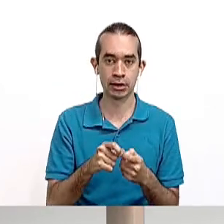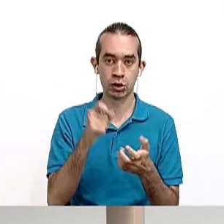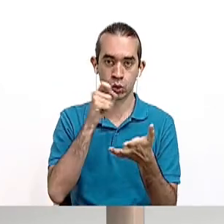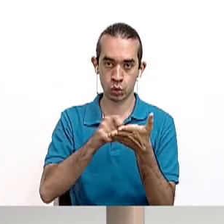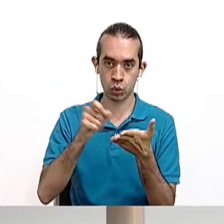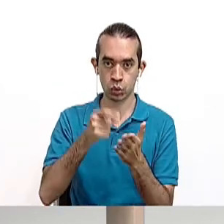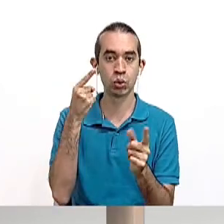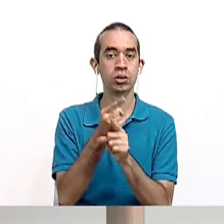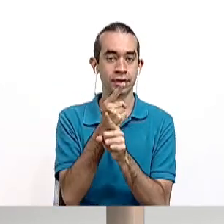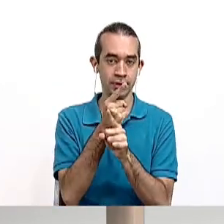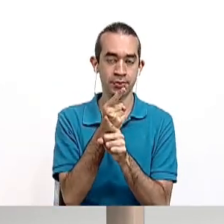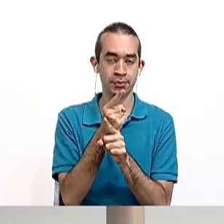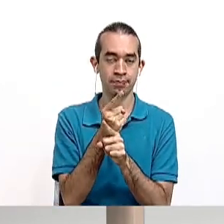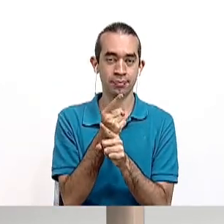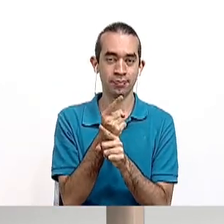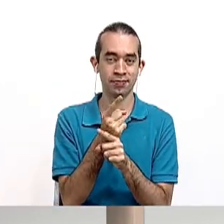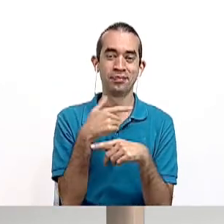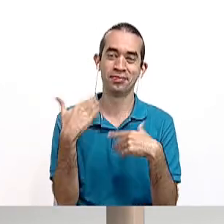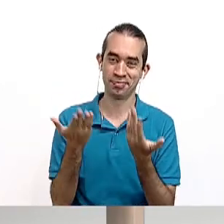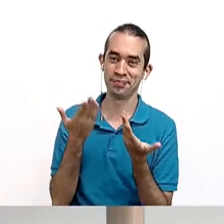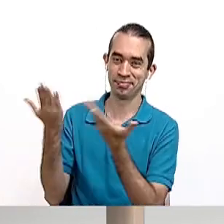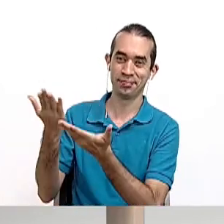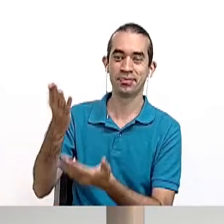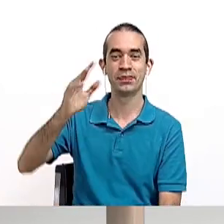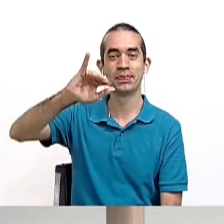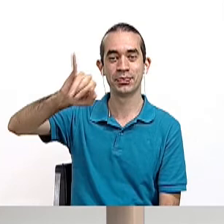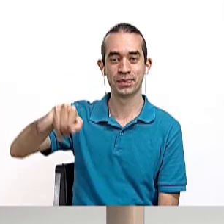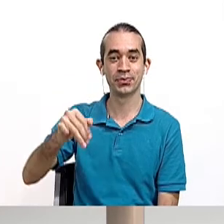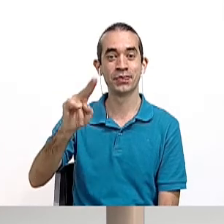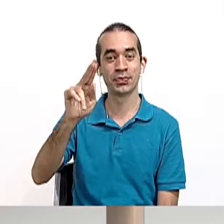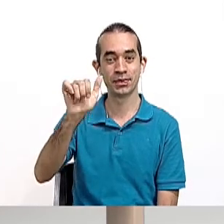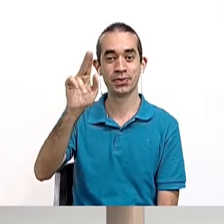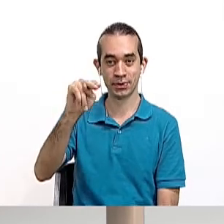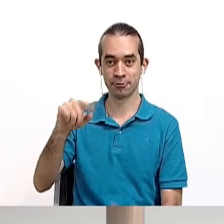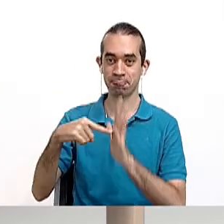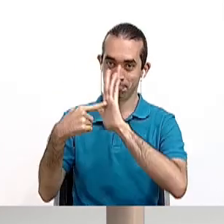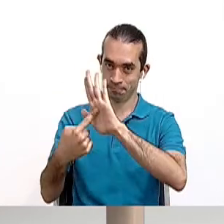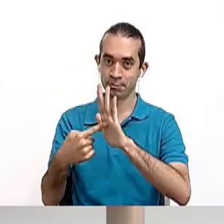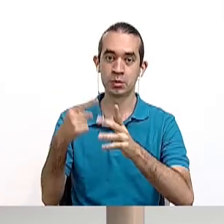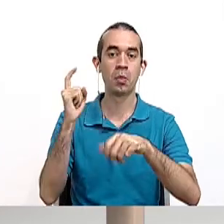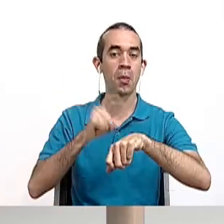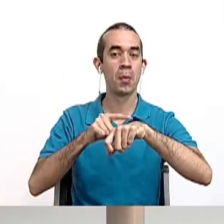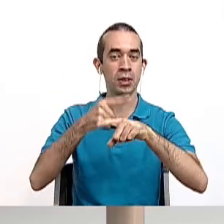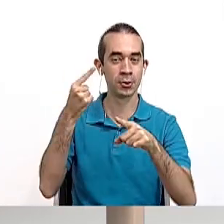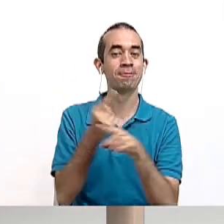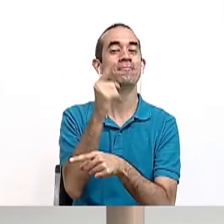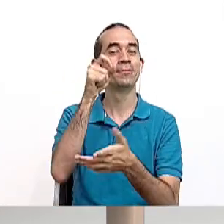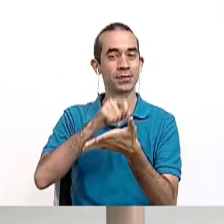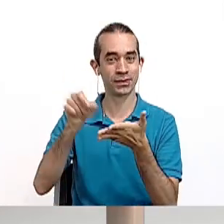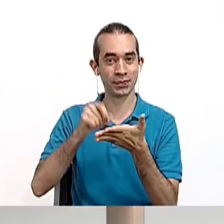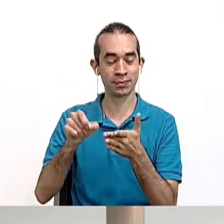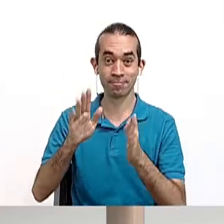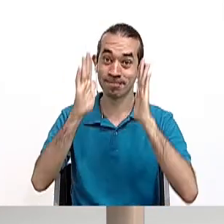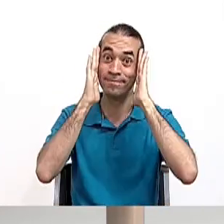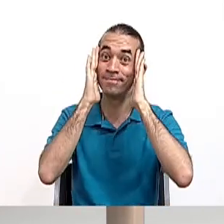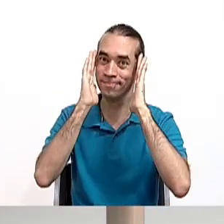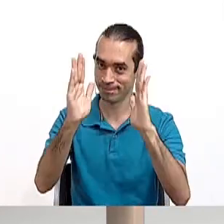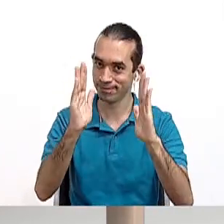ortografía. Por eso, pasemos con nuestro compañero Juan, que nos va a mostrar este momento ortográfico. Mucha